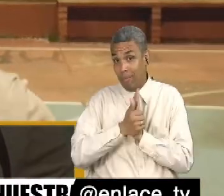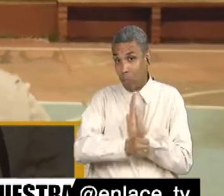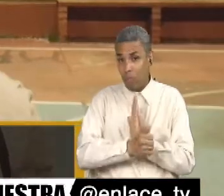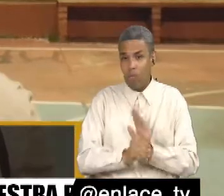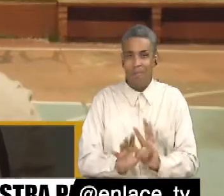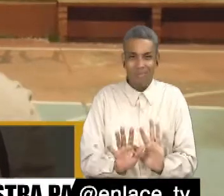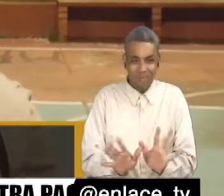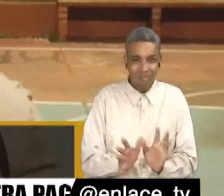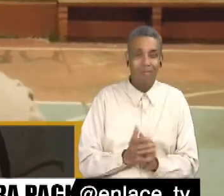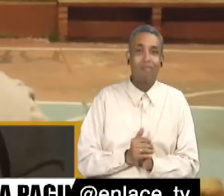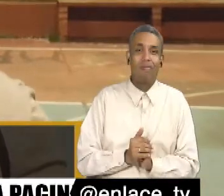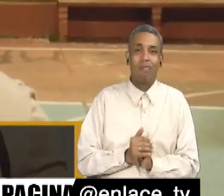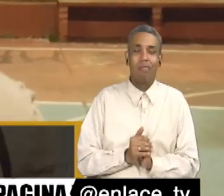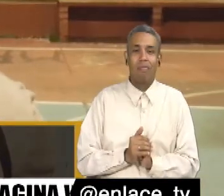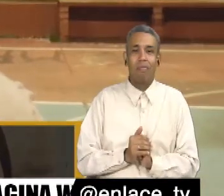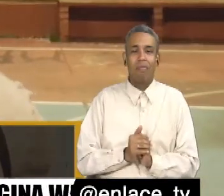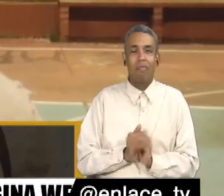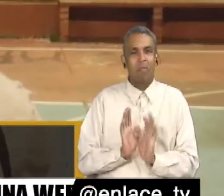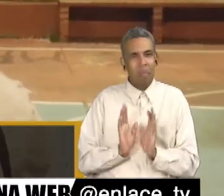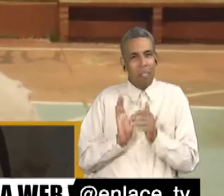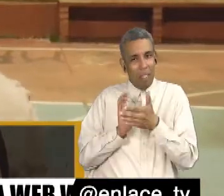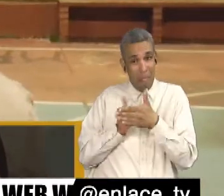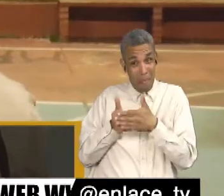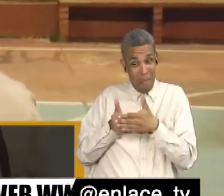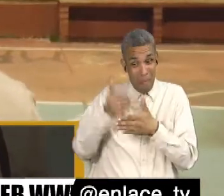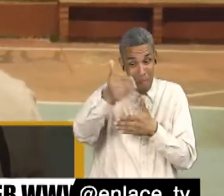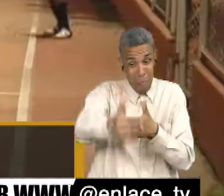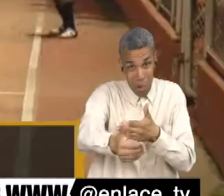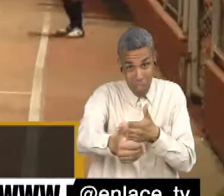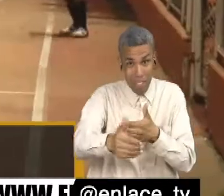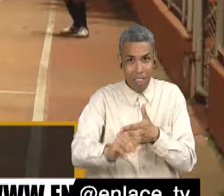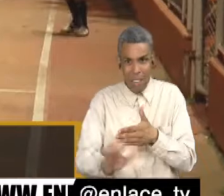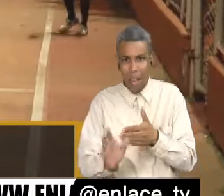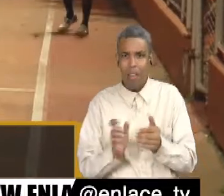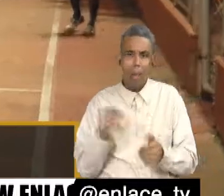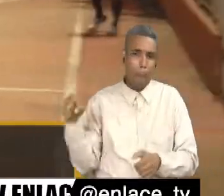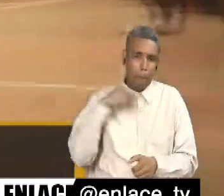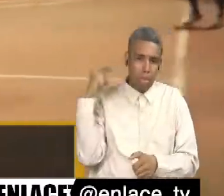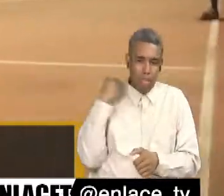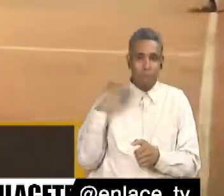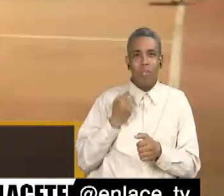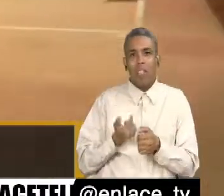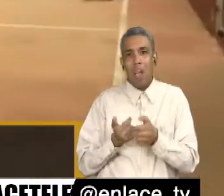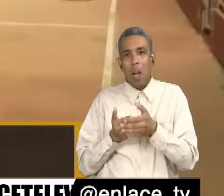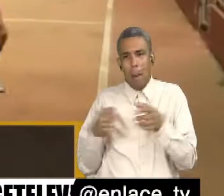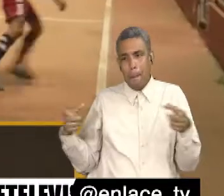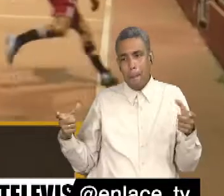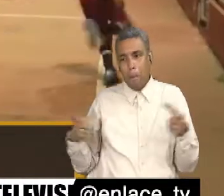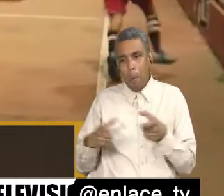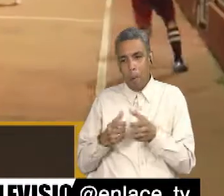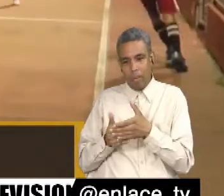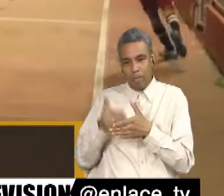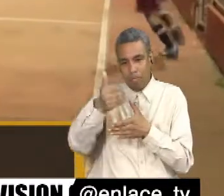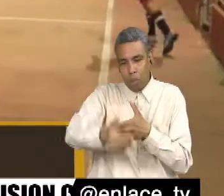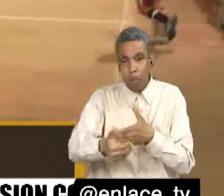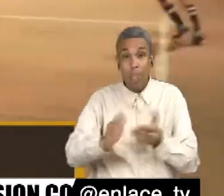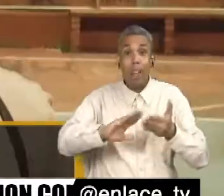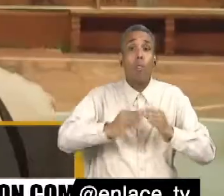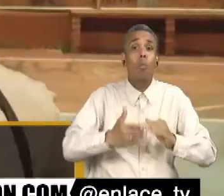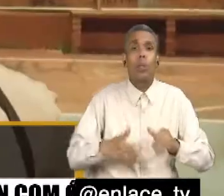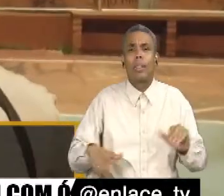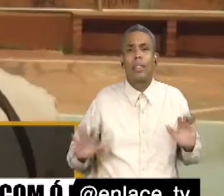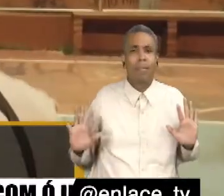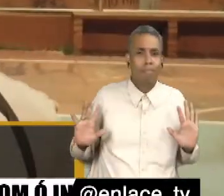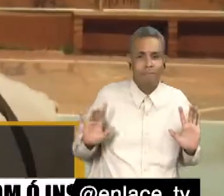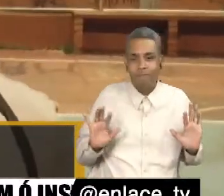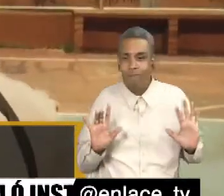ya a la ronda de muerte. Los partidos integran a toda una comunidad. Sí, le hago una invitación a todo